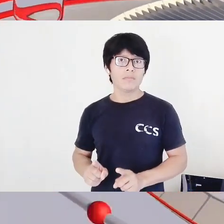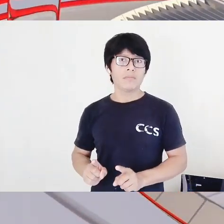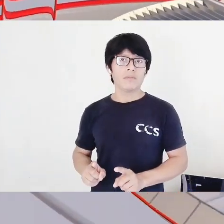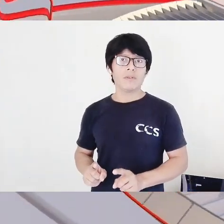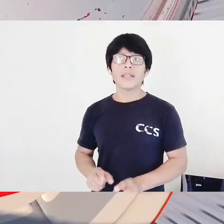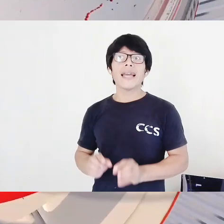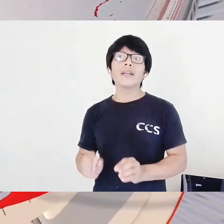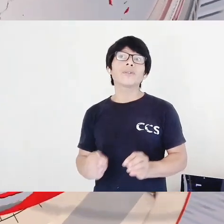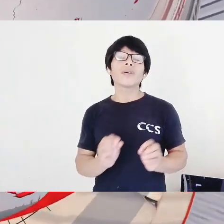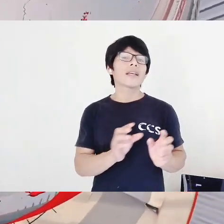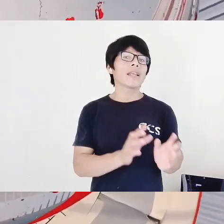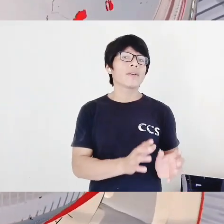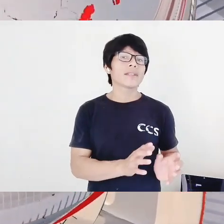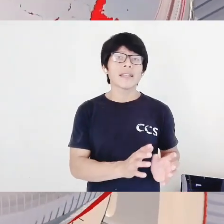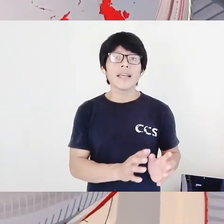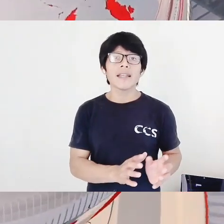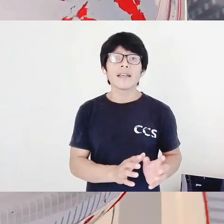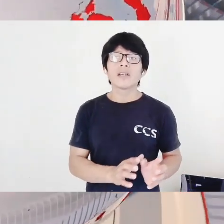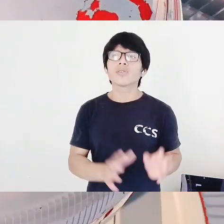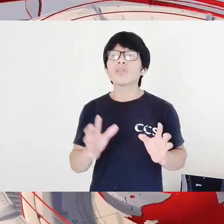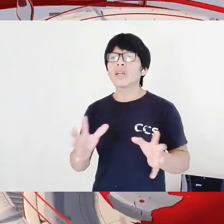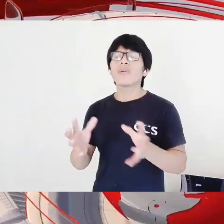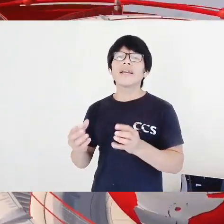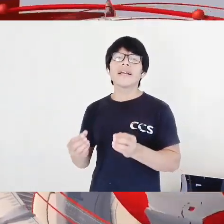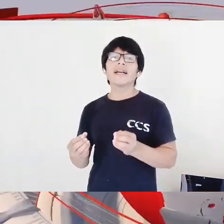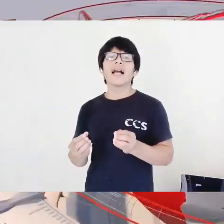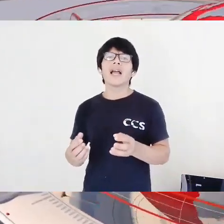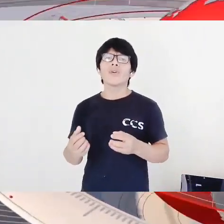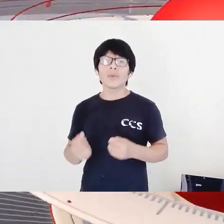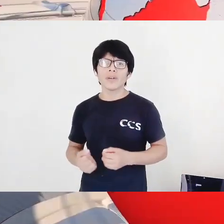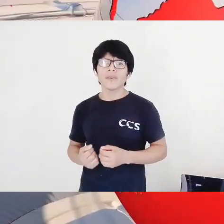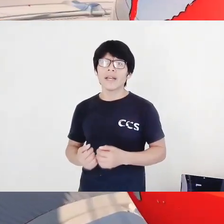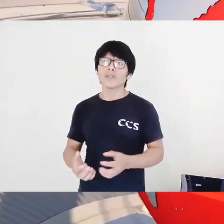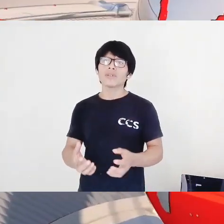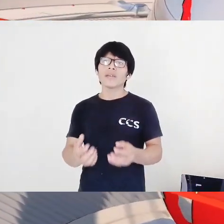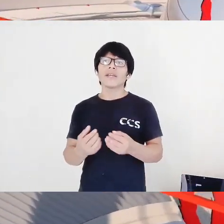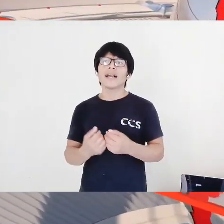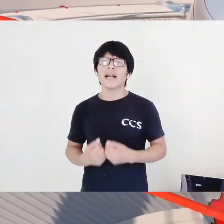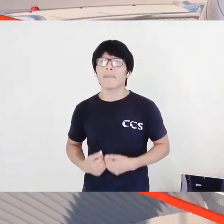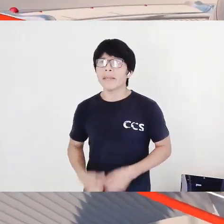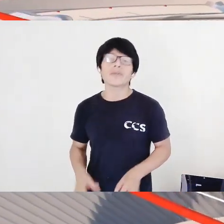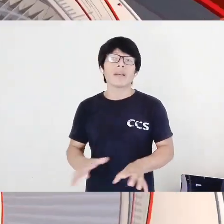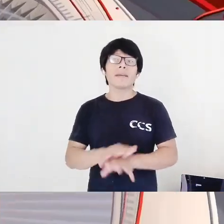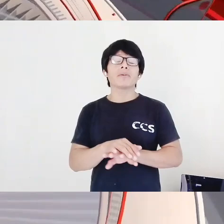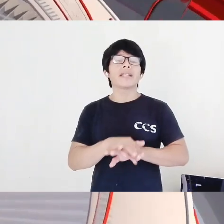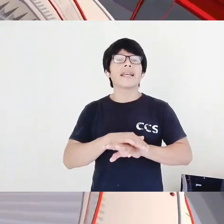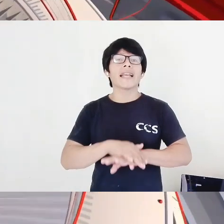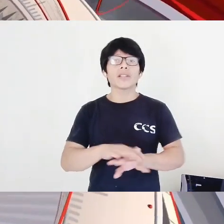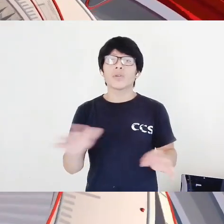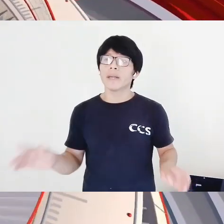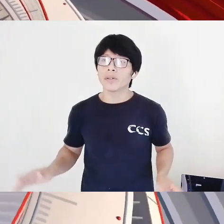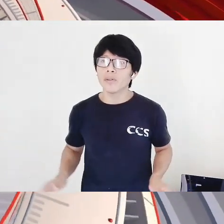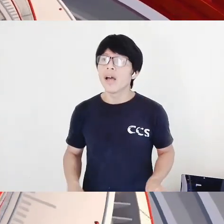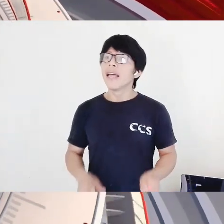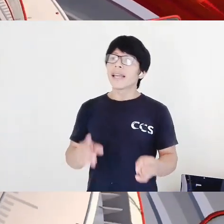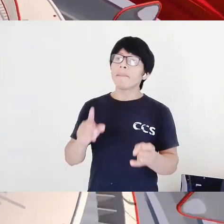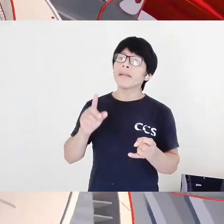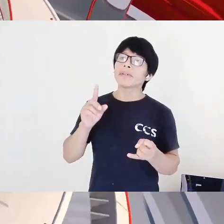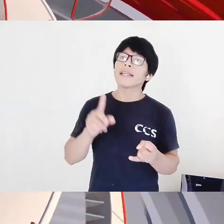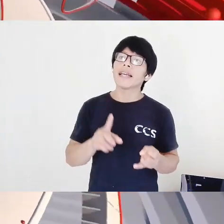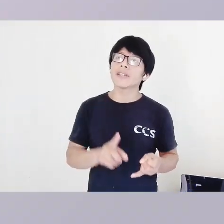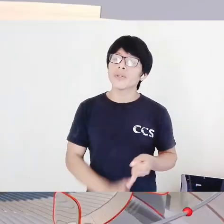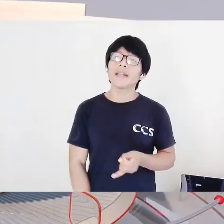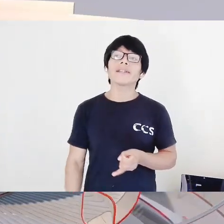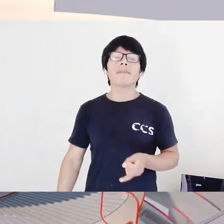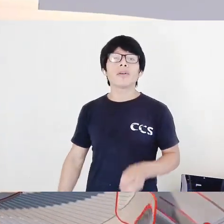fentanilo. O sea, ellos no han querido hacer nada. Todo se lo dejan al gobierno federal, todo se lo dejan a México, que México tiene que resolver todo, que